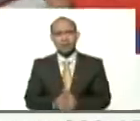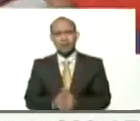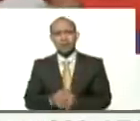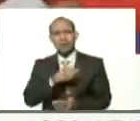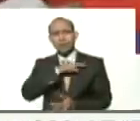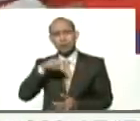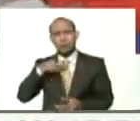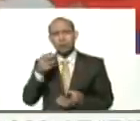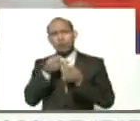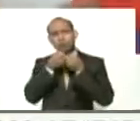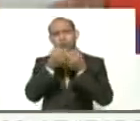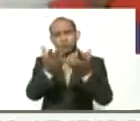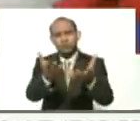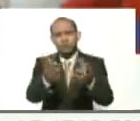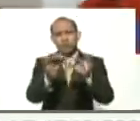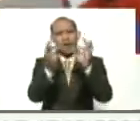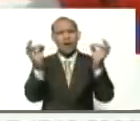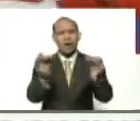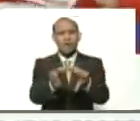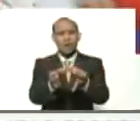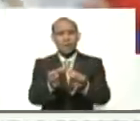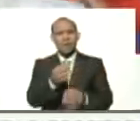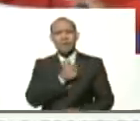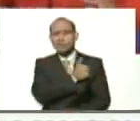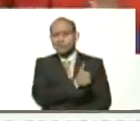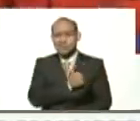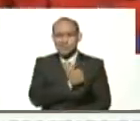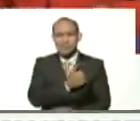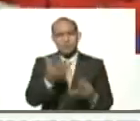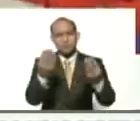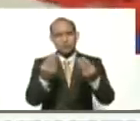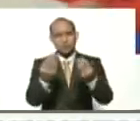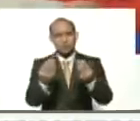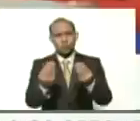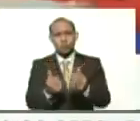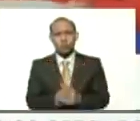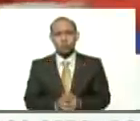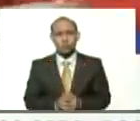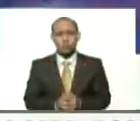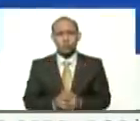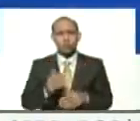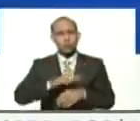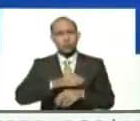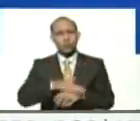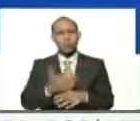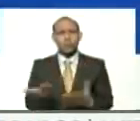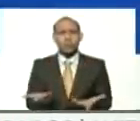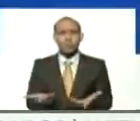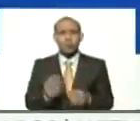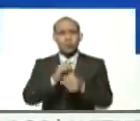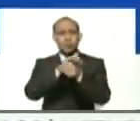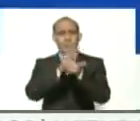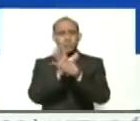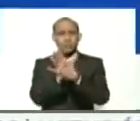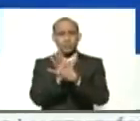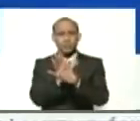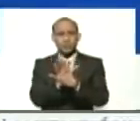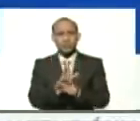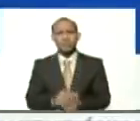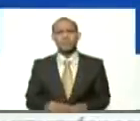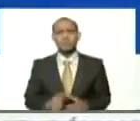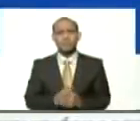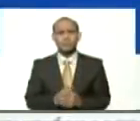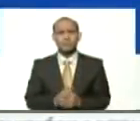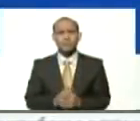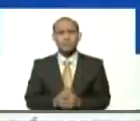nuestras condolencias a sus familiares y a sus amigos porque lamentablemente la pandemia de kobe 19